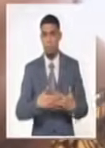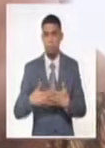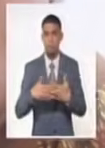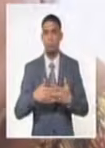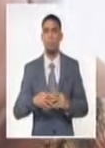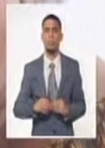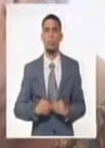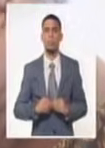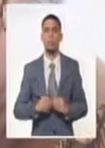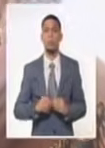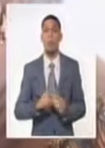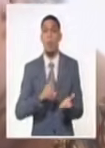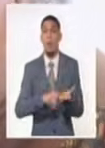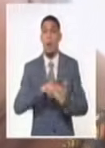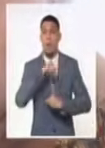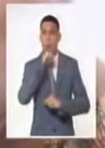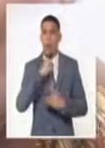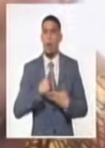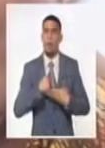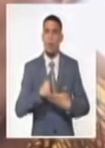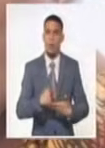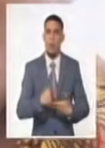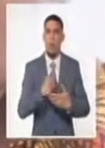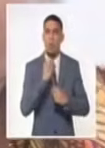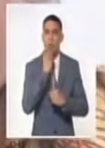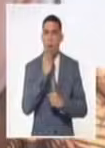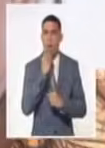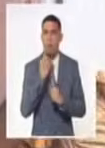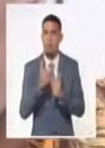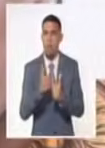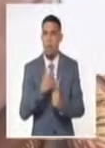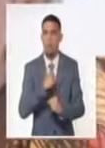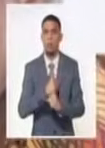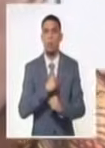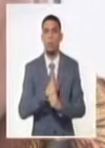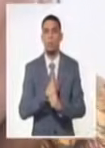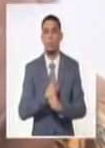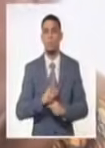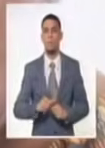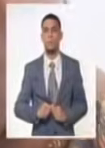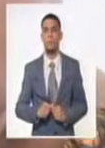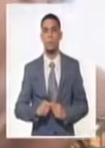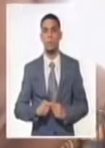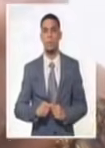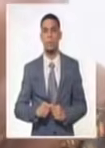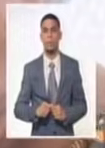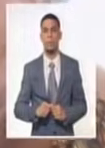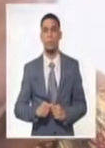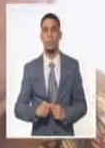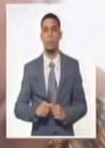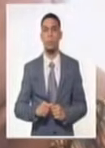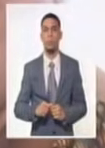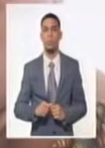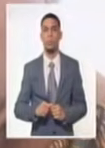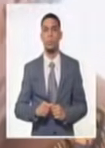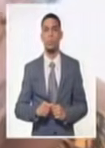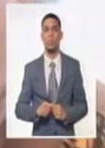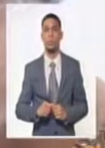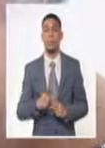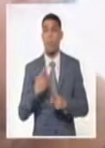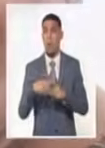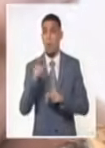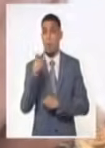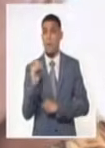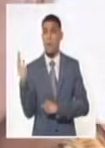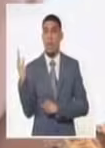que los padres nos apoyen, sacar el trabajo de nosotros y lo poquito que tenemos, echarlo adelante. Nada ni nadie nos puede quitar la